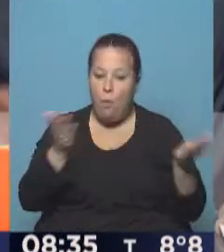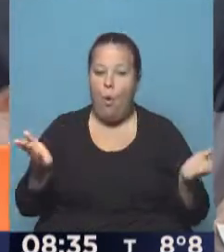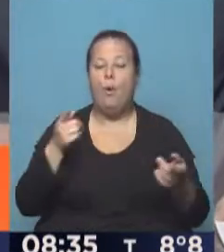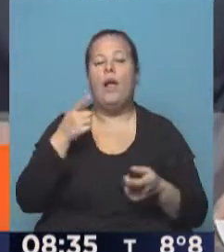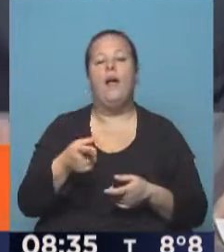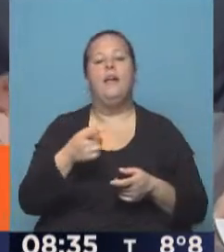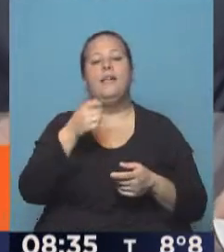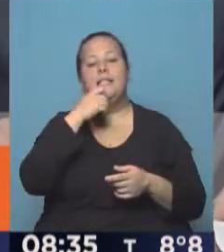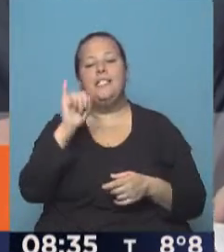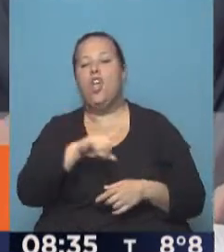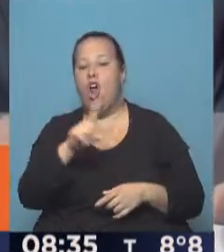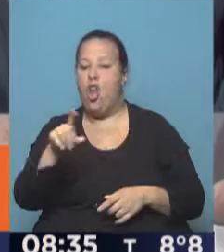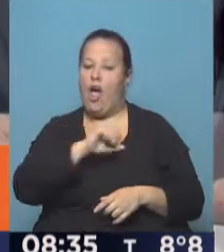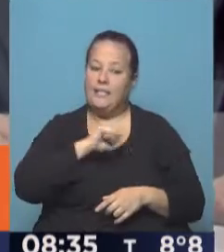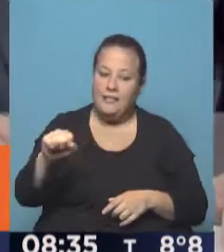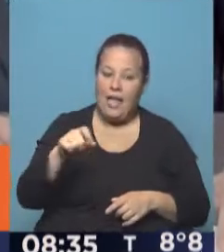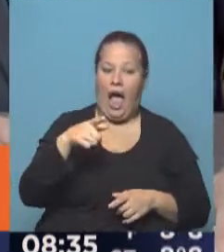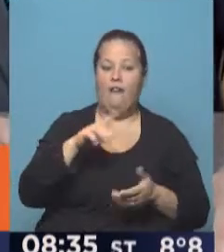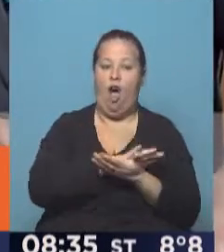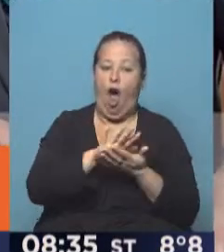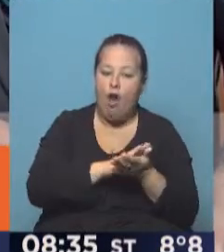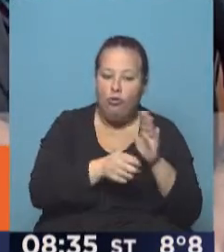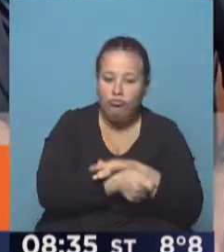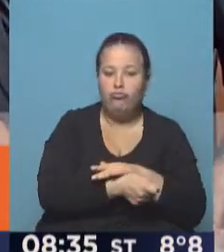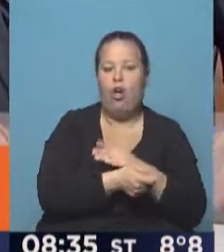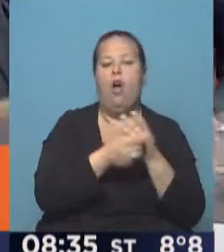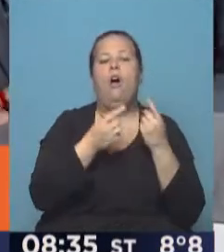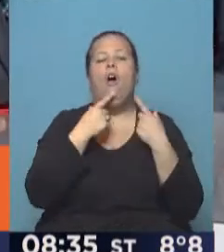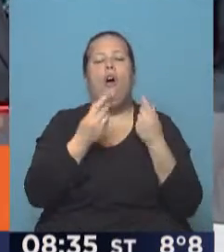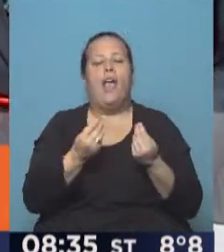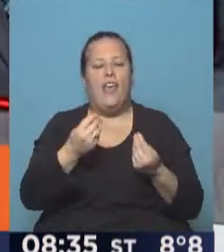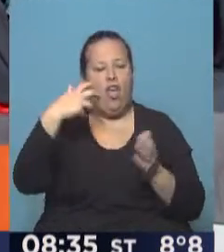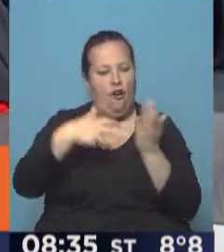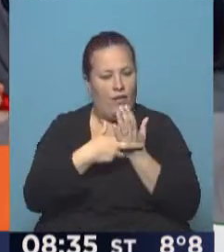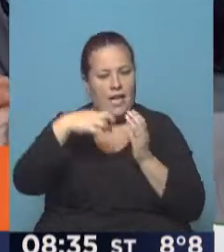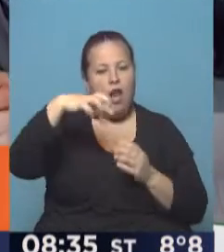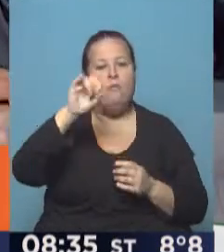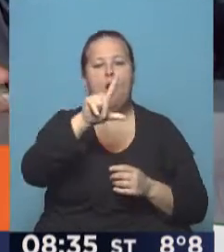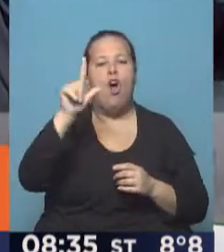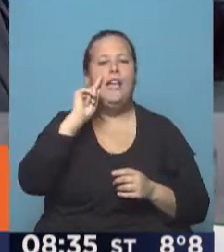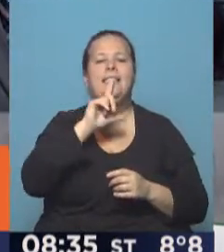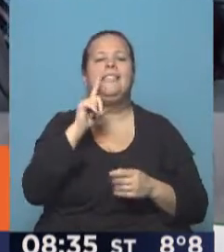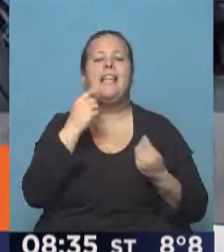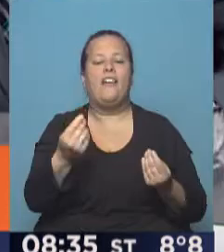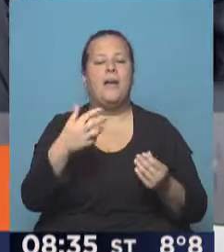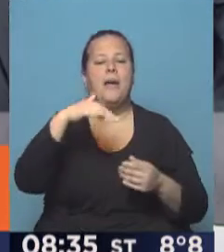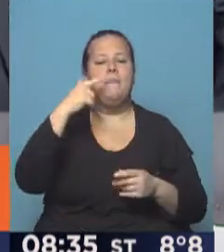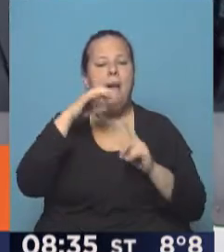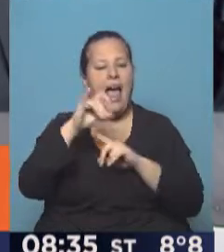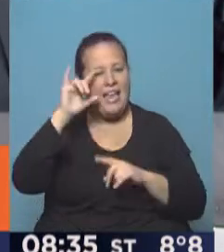con si hubo o no delitos de corrupción y qué es lo que dice fiscal Policita, qué es lo que dice fiscal